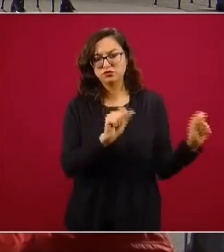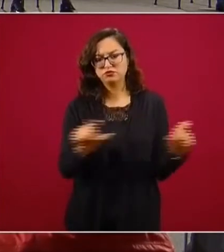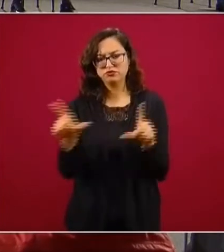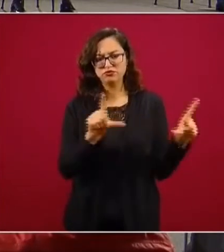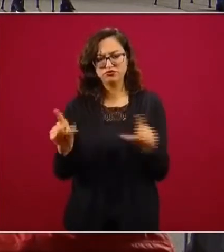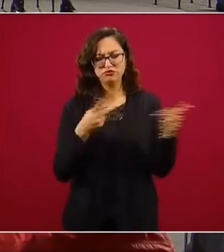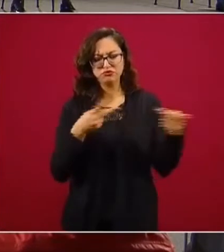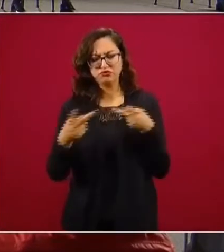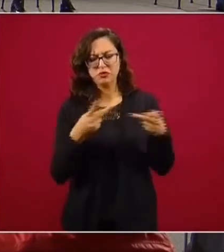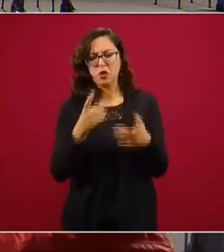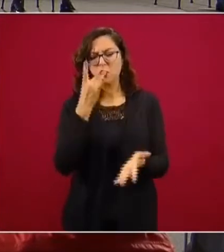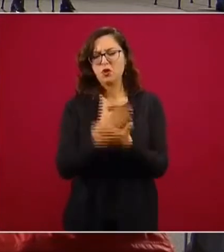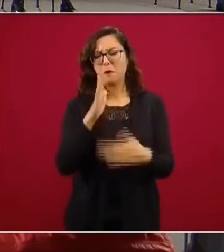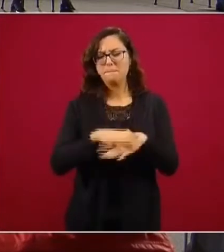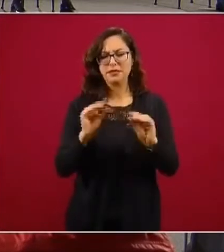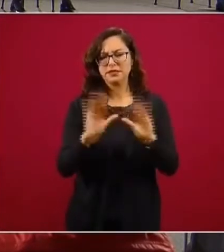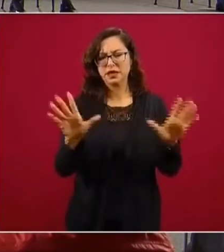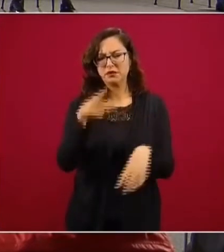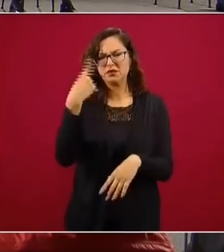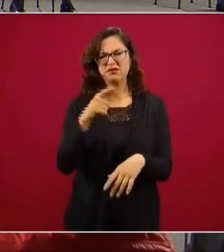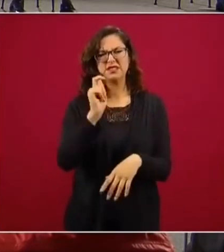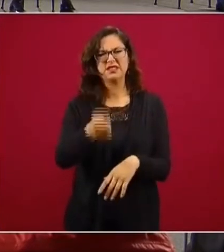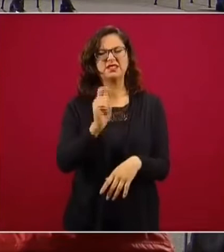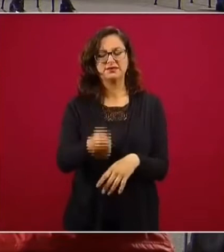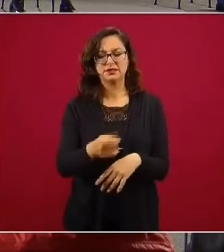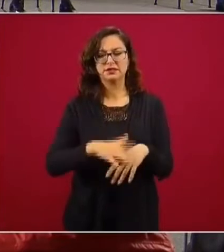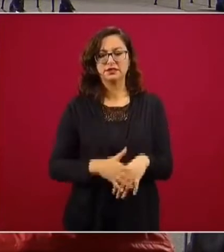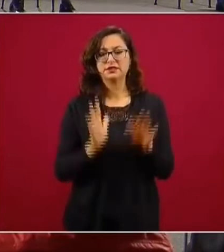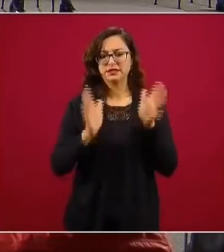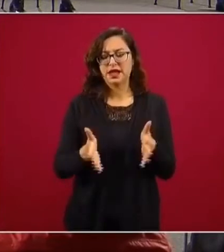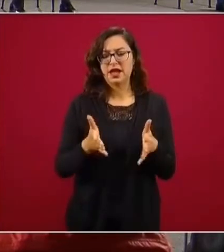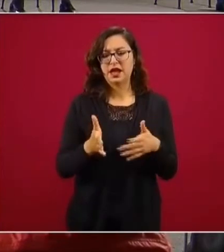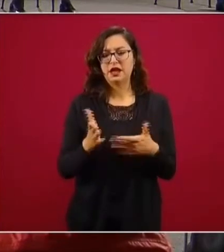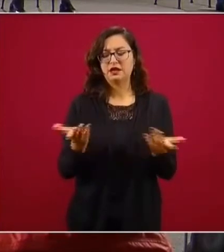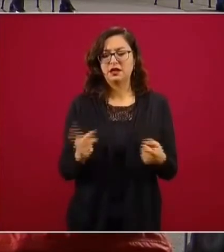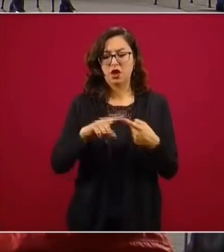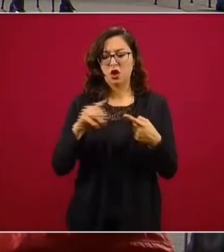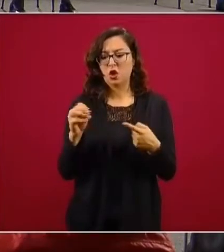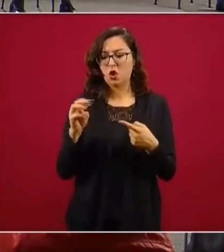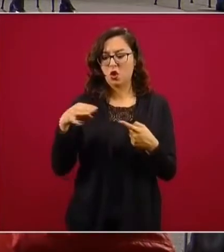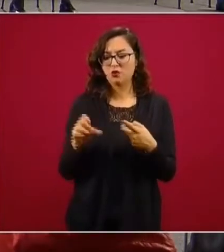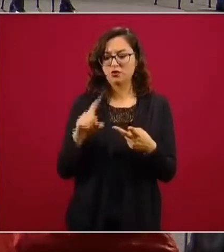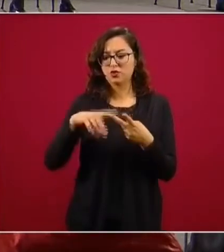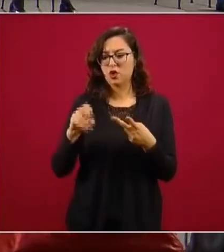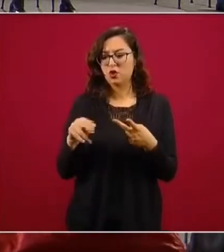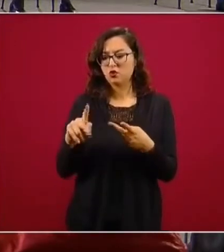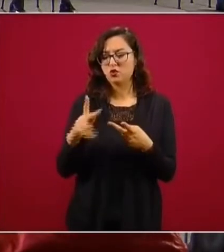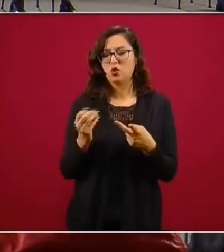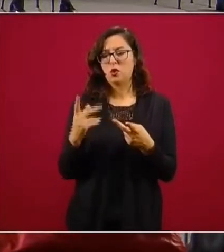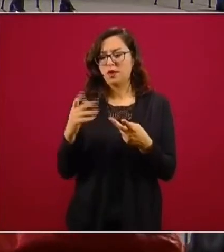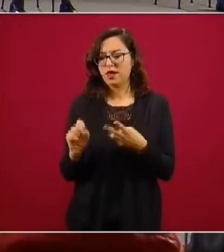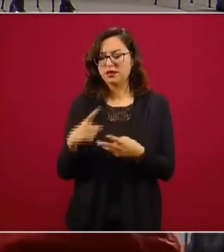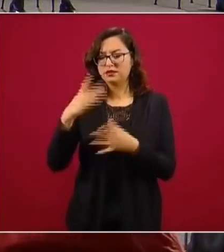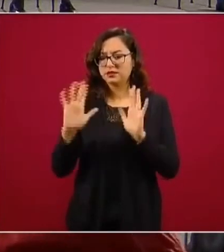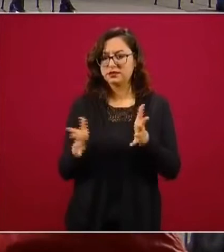claro esto de dónde viene. Ya se dijo que firmamos con la Organización Mundial de la Salud, Organización Panamericana de la Salud, la adhesión de México a los